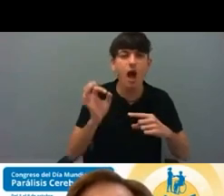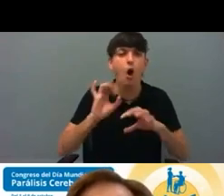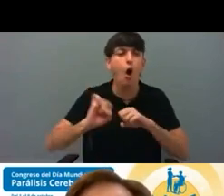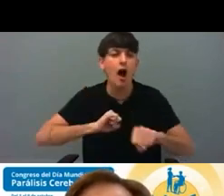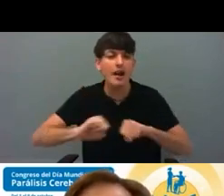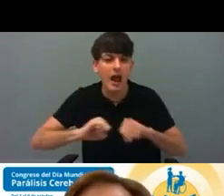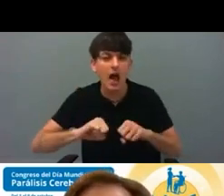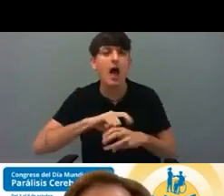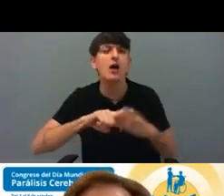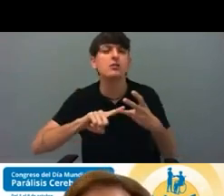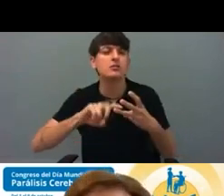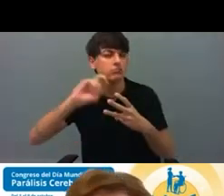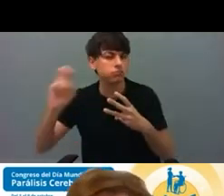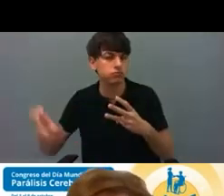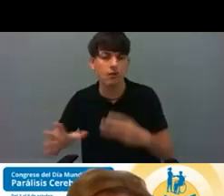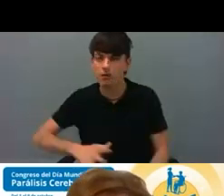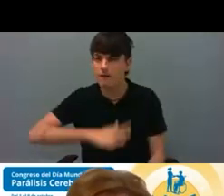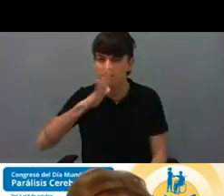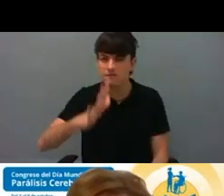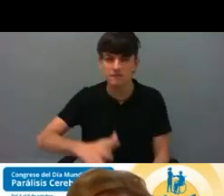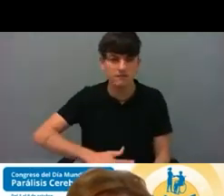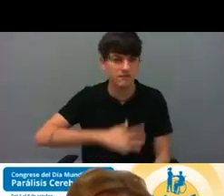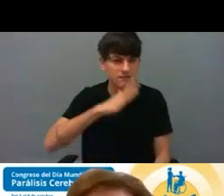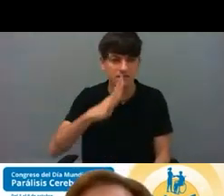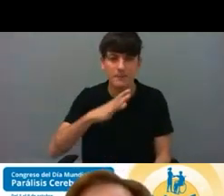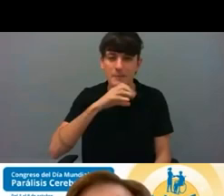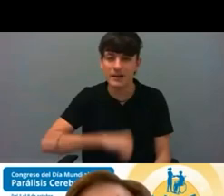o sea, es impresionante, la verdad.